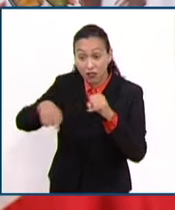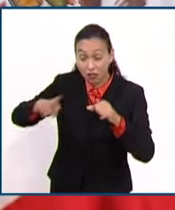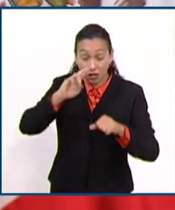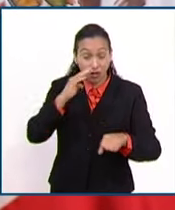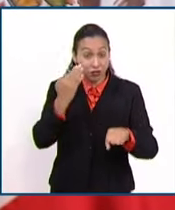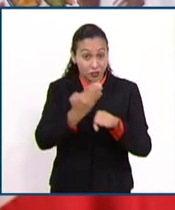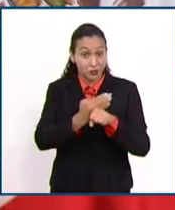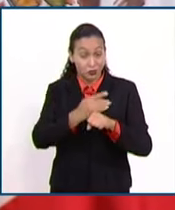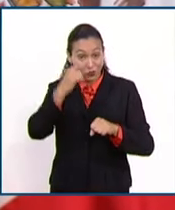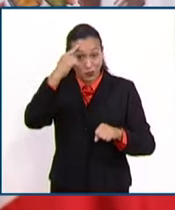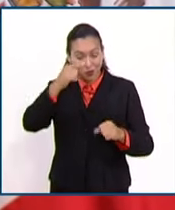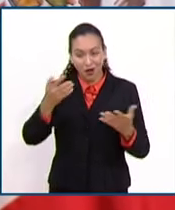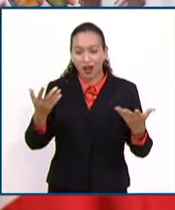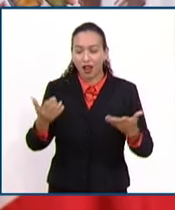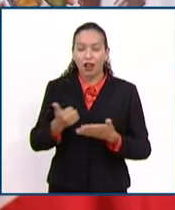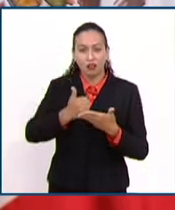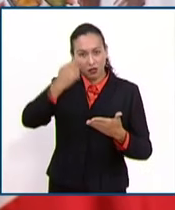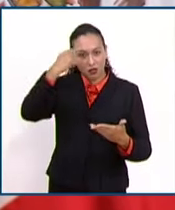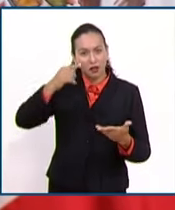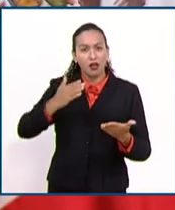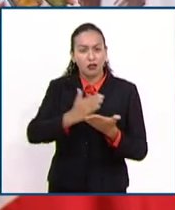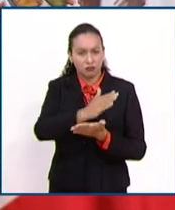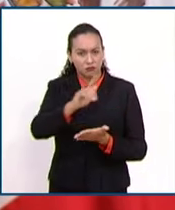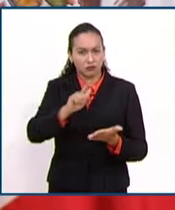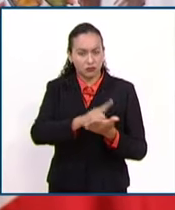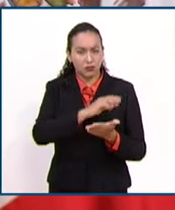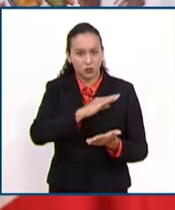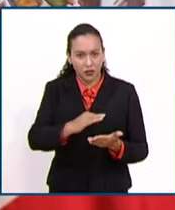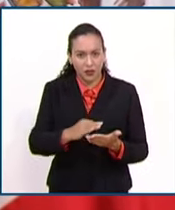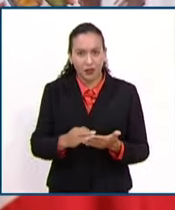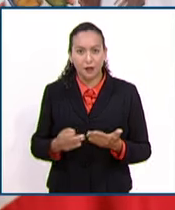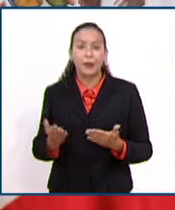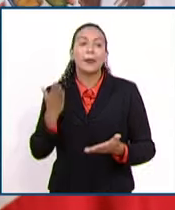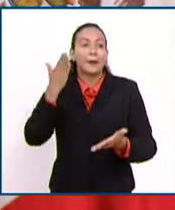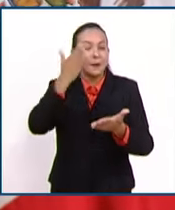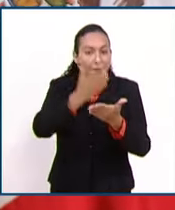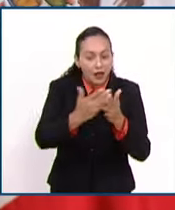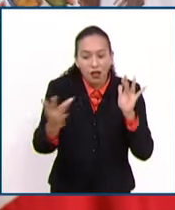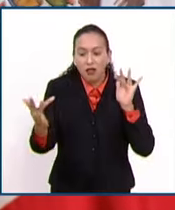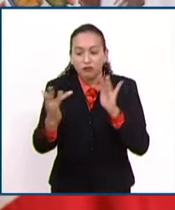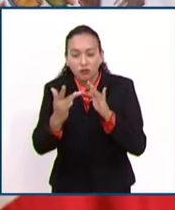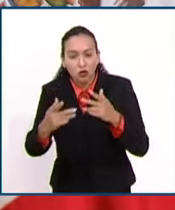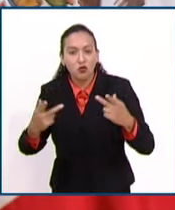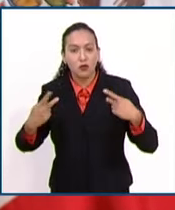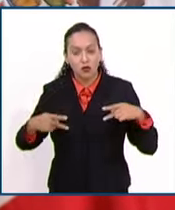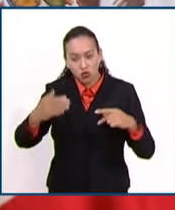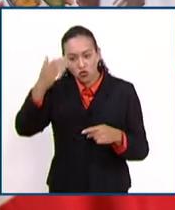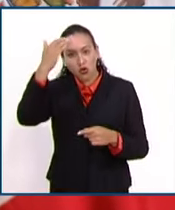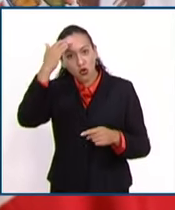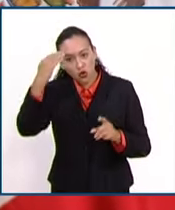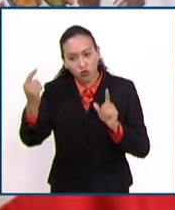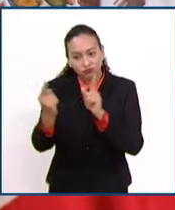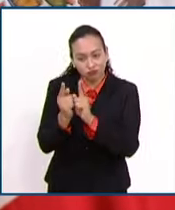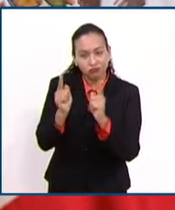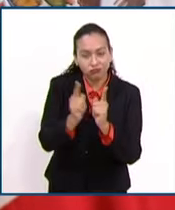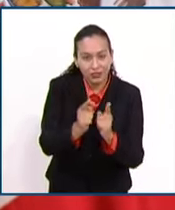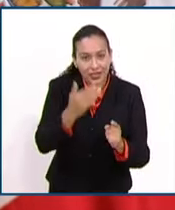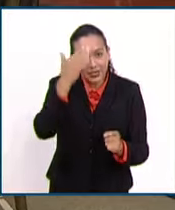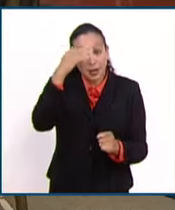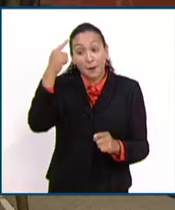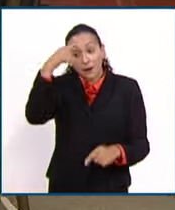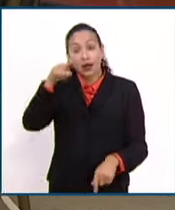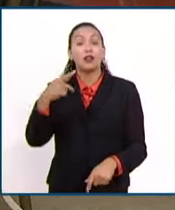justicia salgan al encuentro de la ciudadanía a escuchar los legítimos reclamos en la defensa de sus